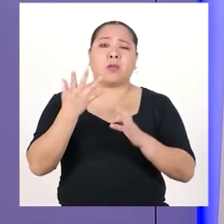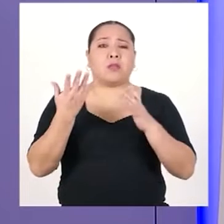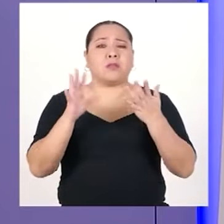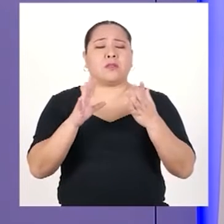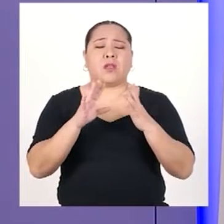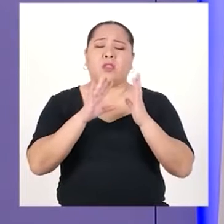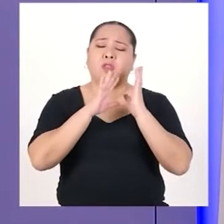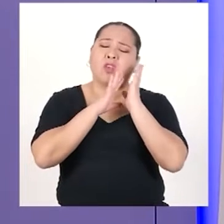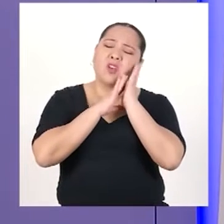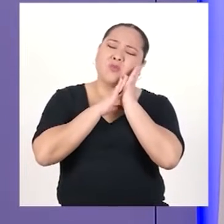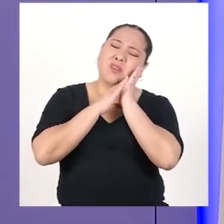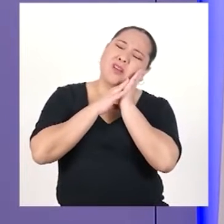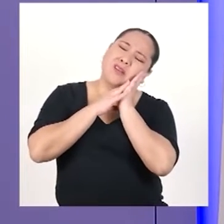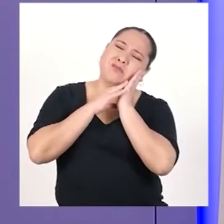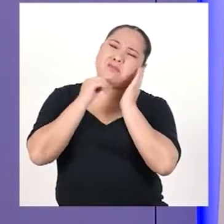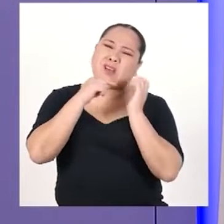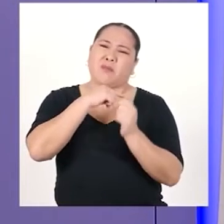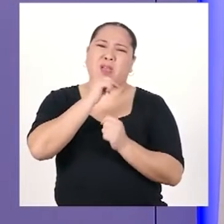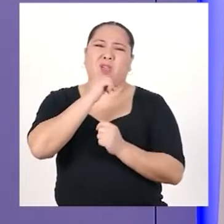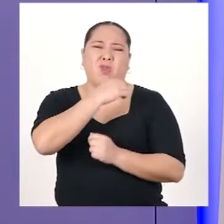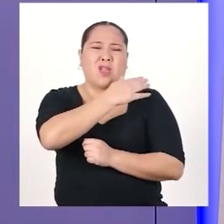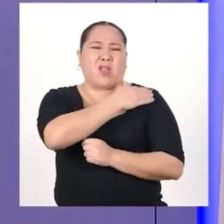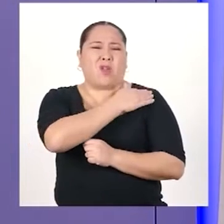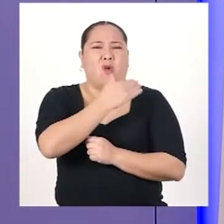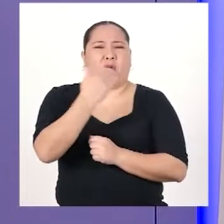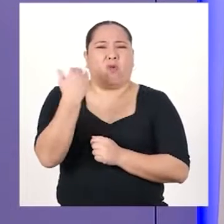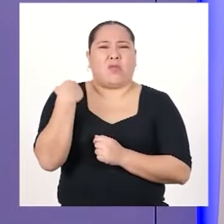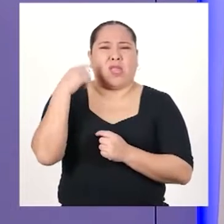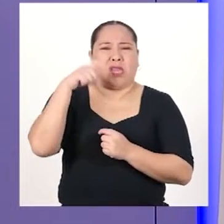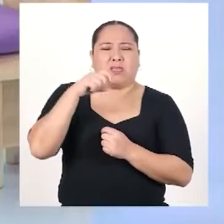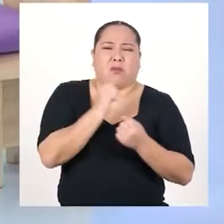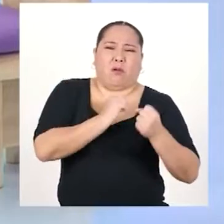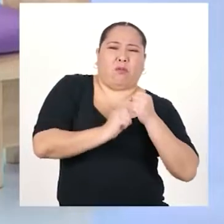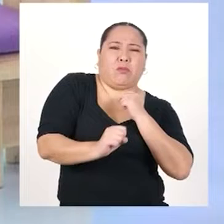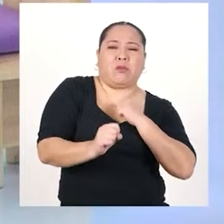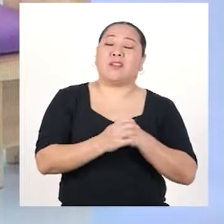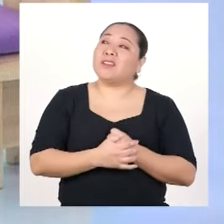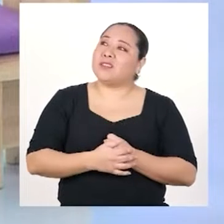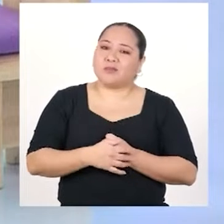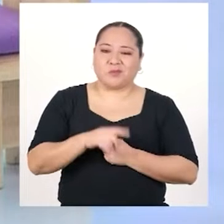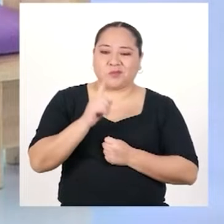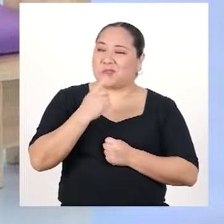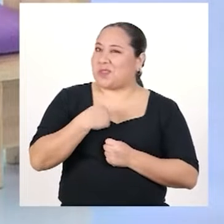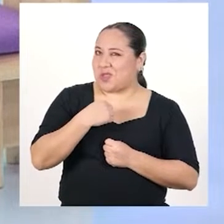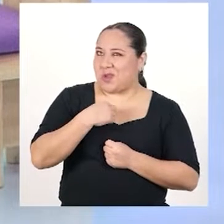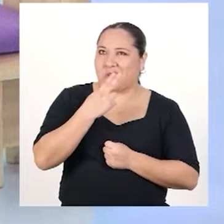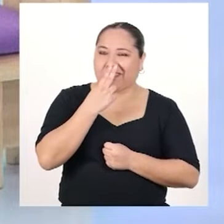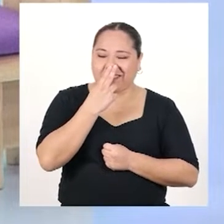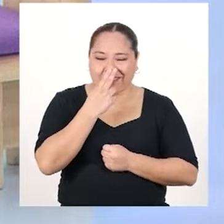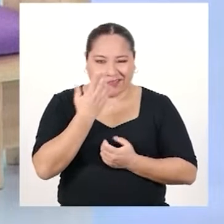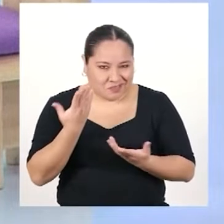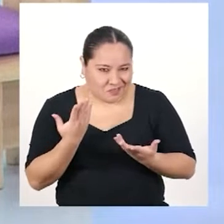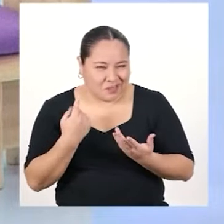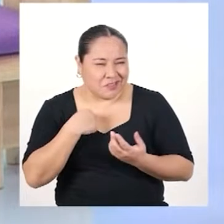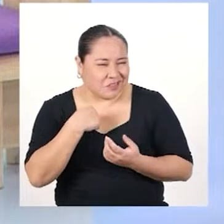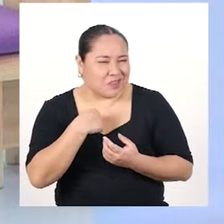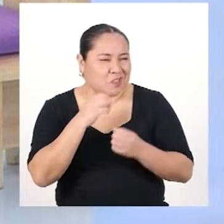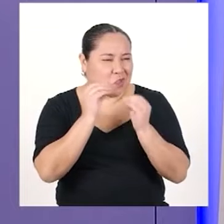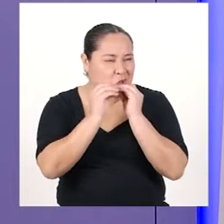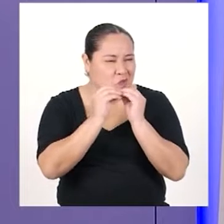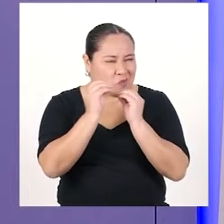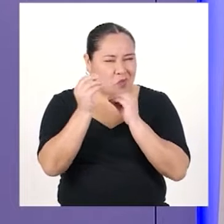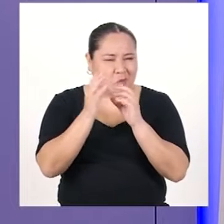parecer dormí mal. Me duelen los hombros. Necesito estirarme un poco. Yo tengo una solución para aliviar tu